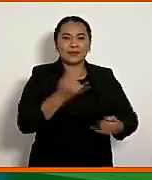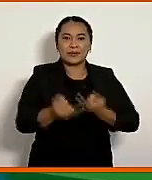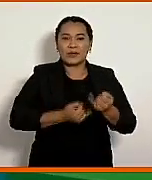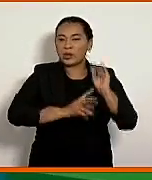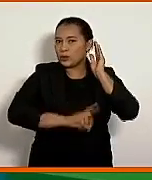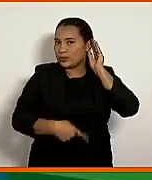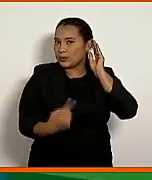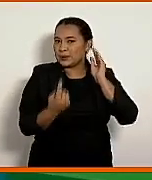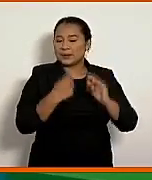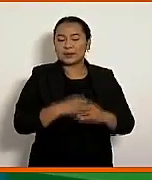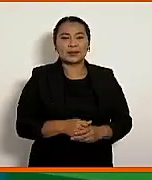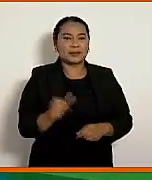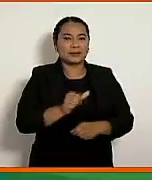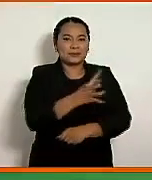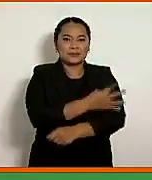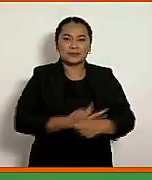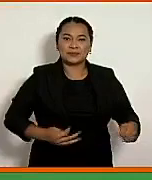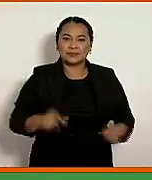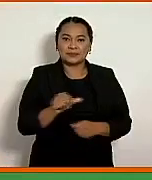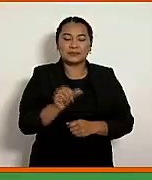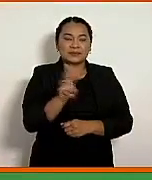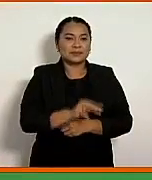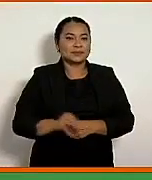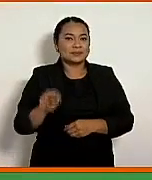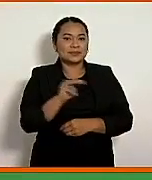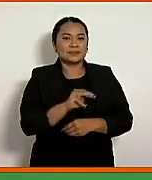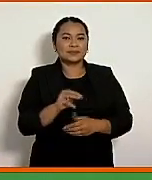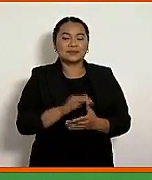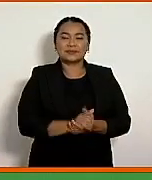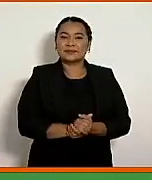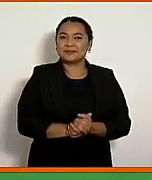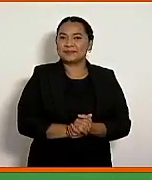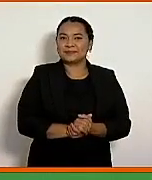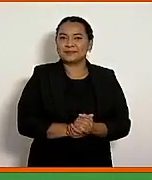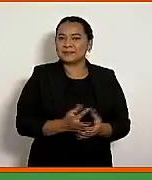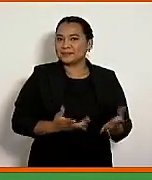de más 1 en esta tarde de hoy, miércoles. Y este es,